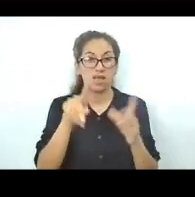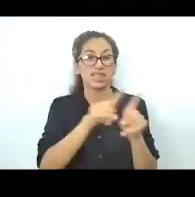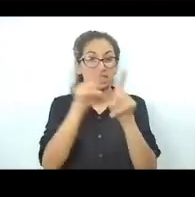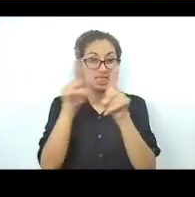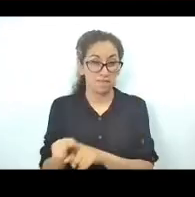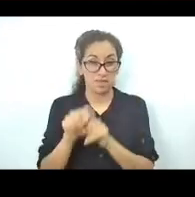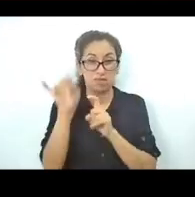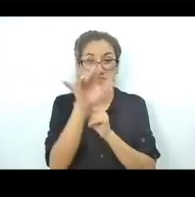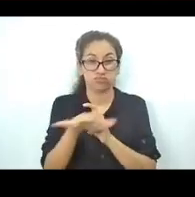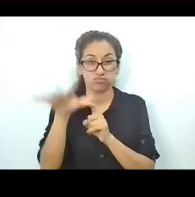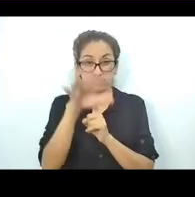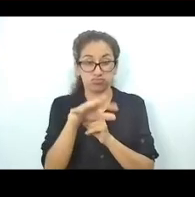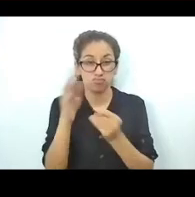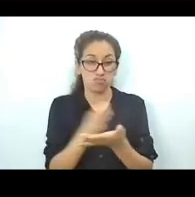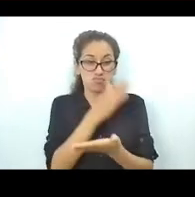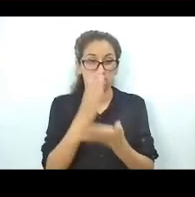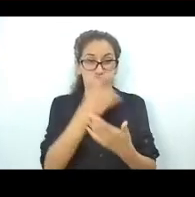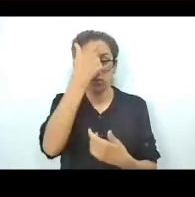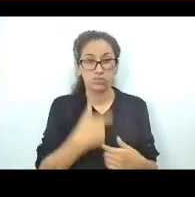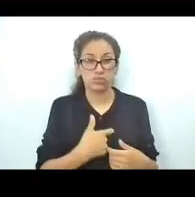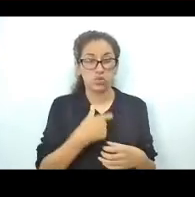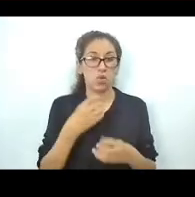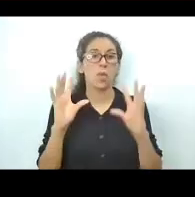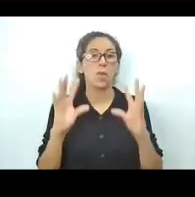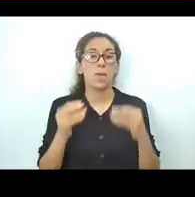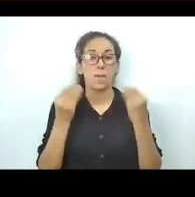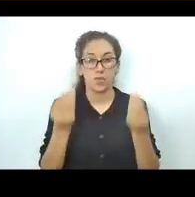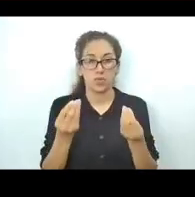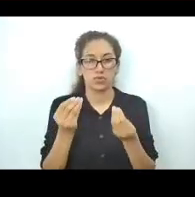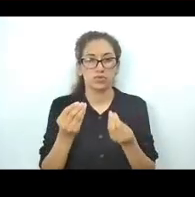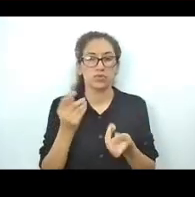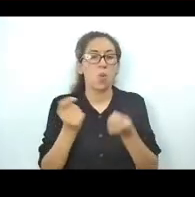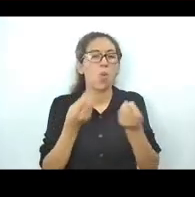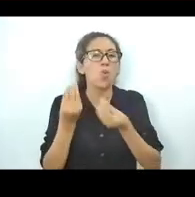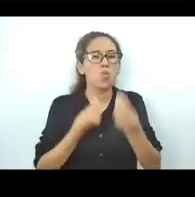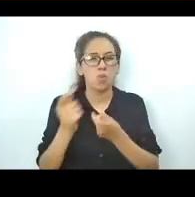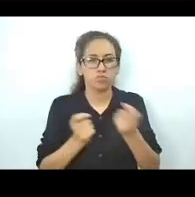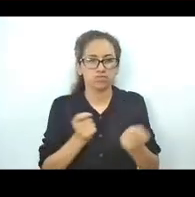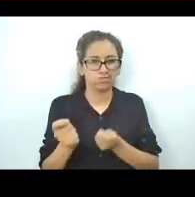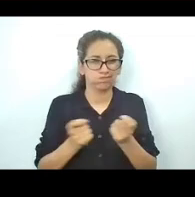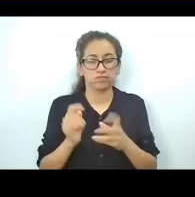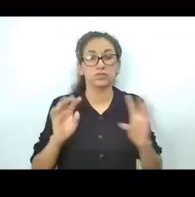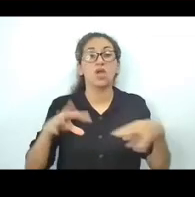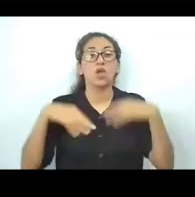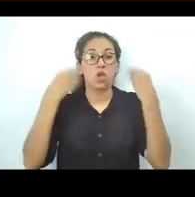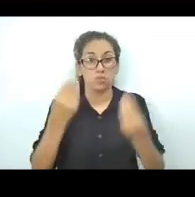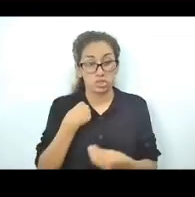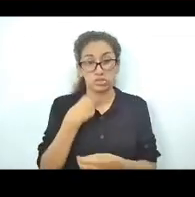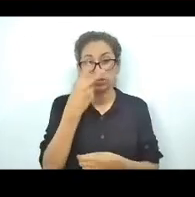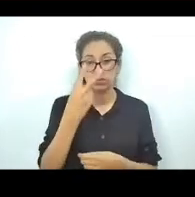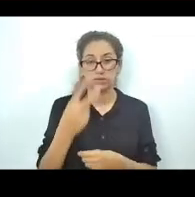como motivo de consulta y cómo manejarlo? Porque algo que es muy cierto, y acá es un tema para que el que me